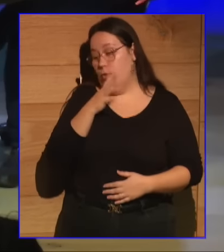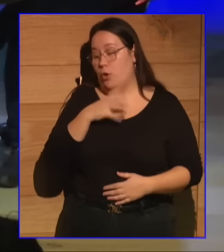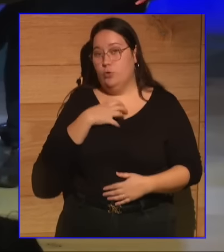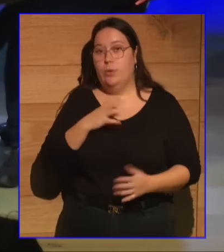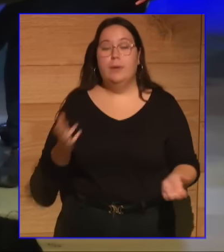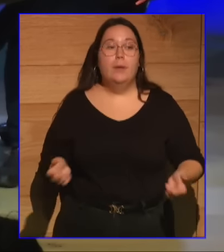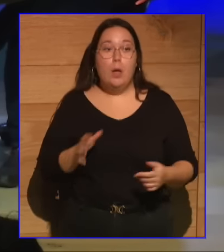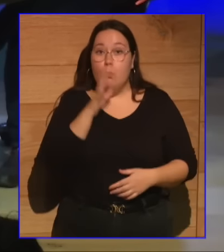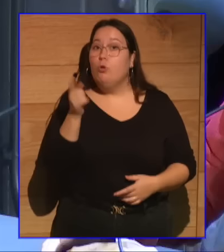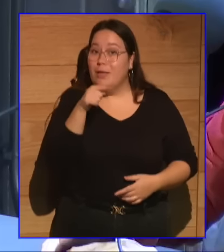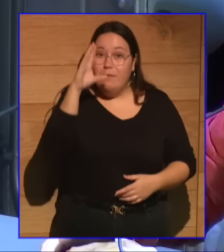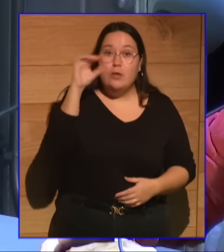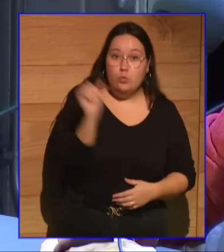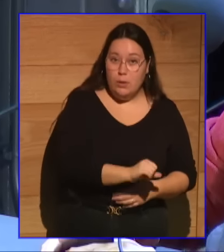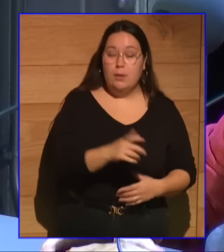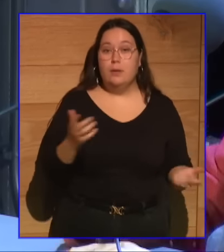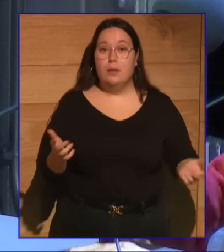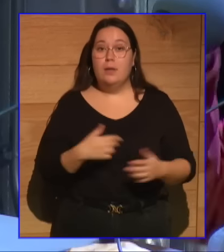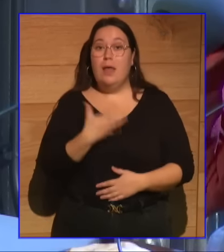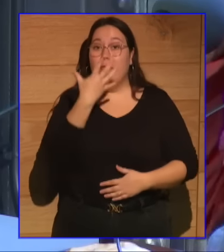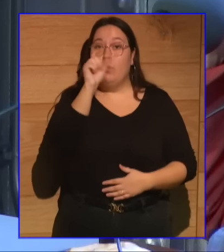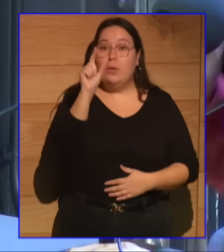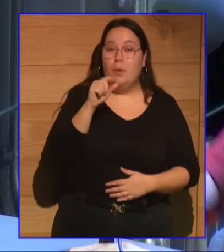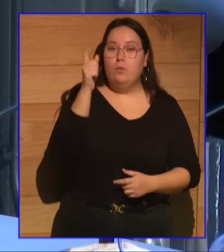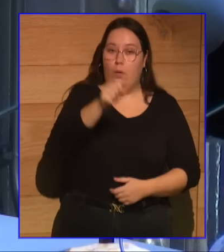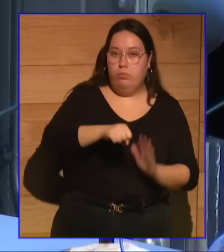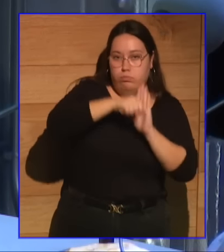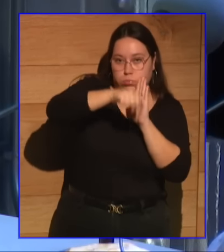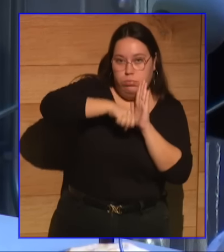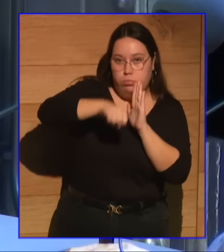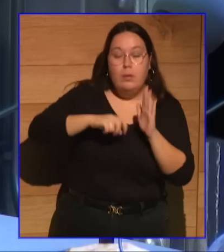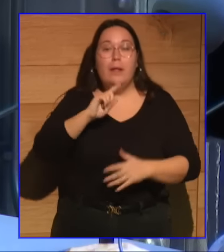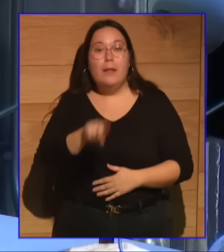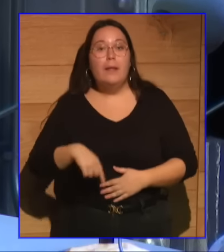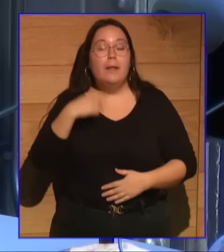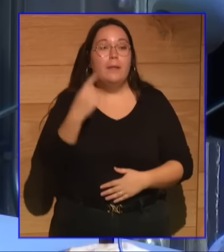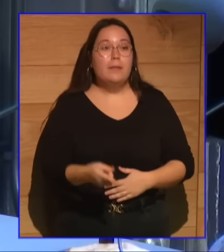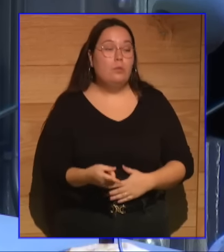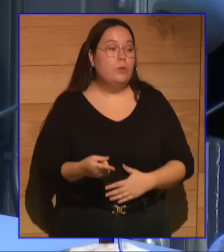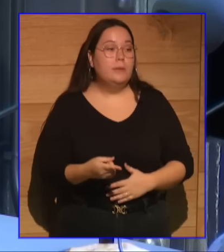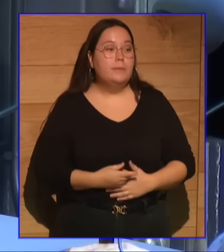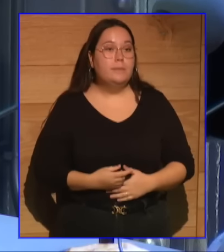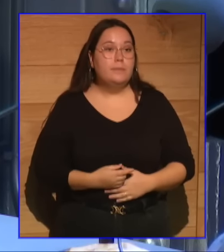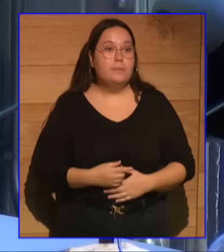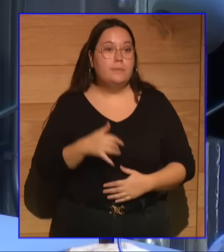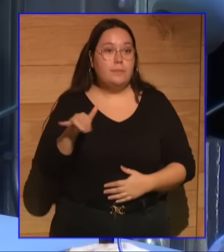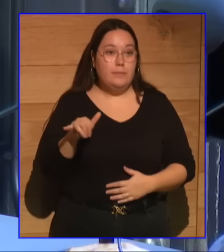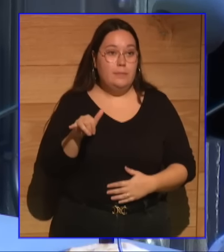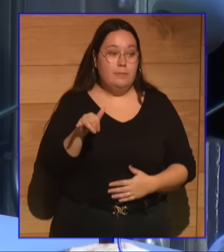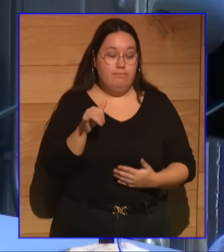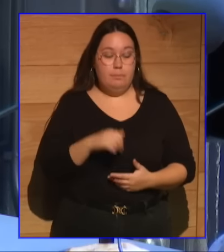Porque te van a escuchar. Y entonces después de 50 minutos dándole la chapa, se llevó al final